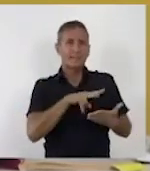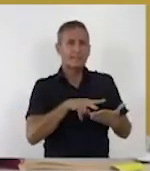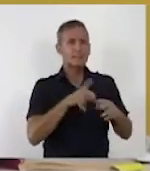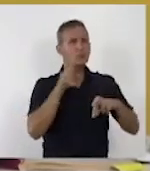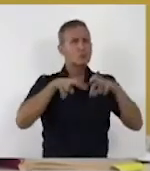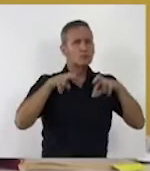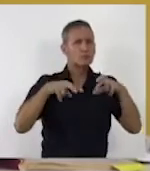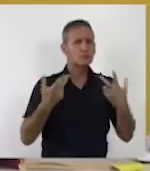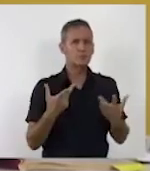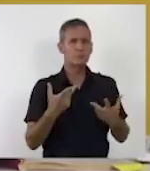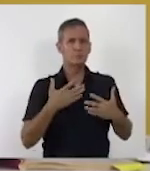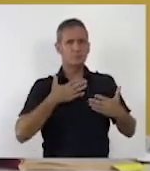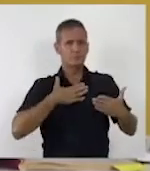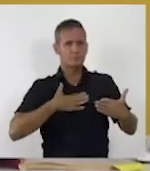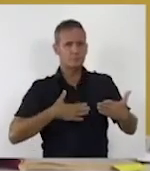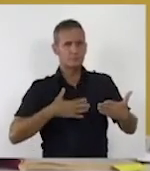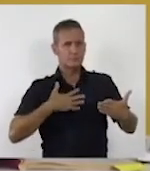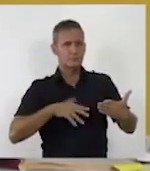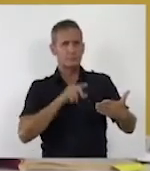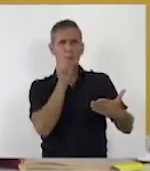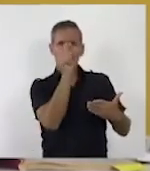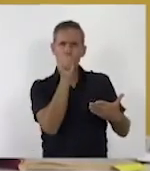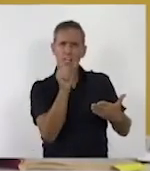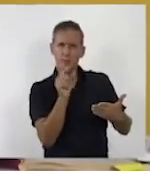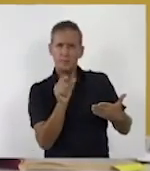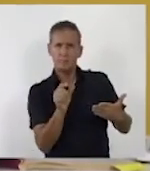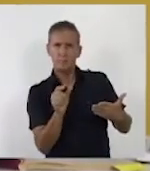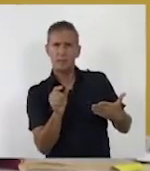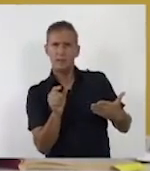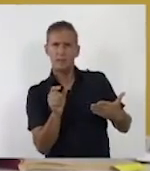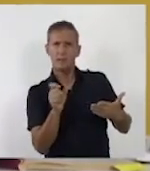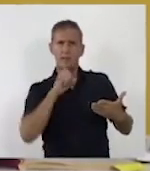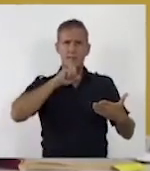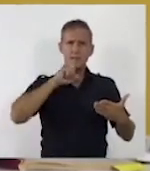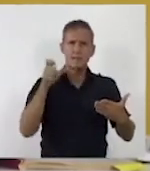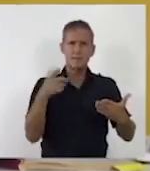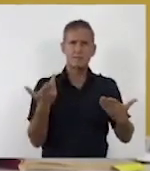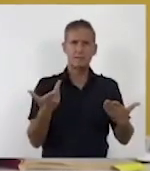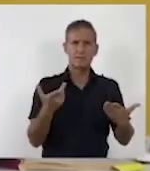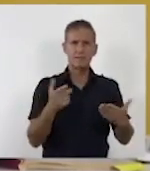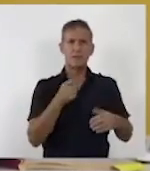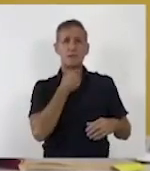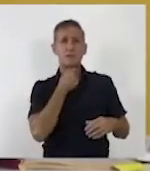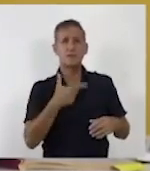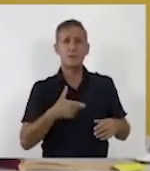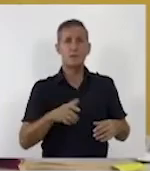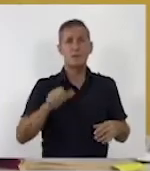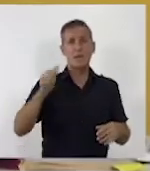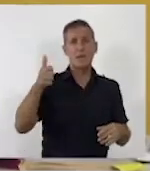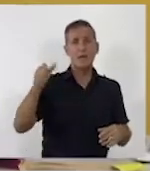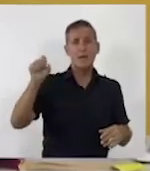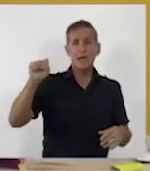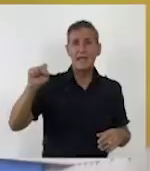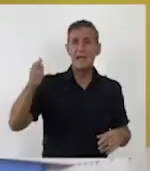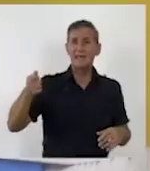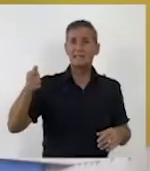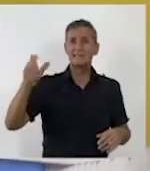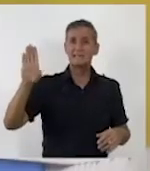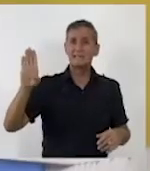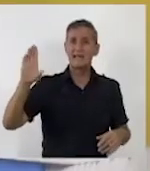buscan y leen con detenimiento las palabras que pueden ofrecer más dificultad por ejemplo sable